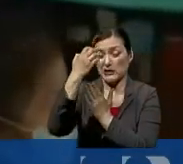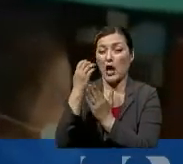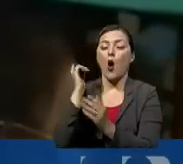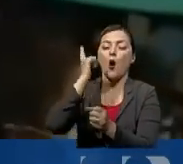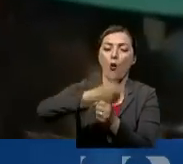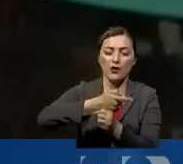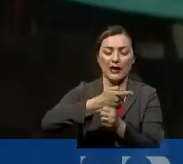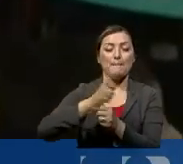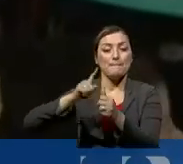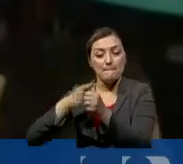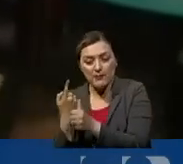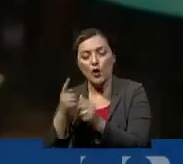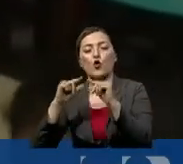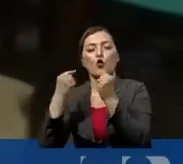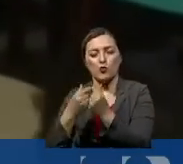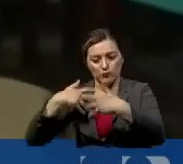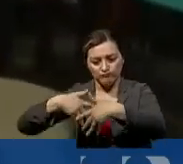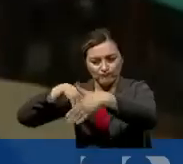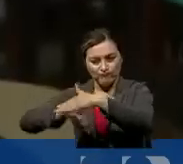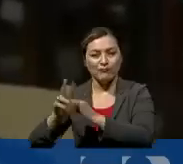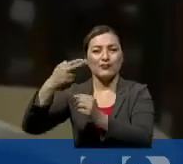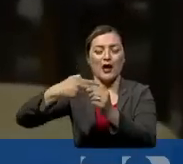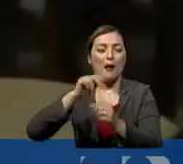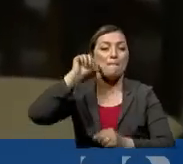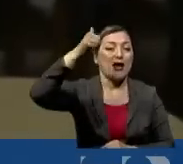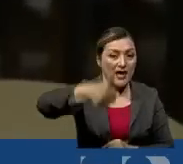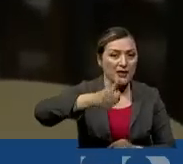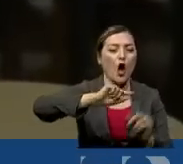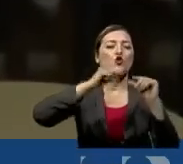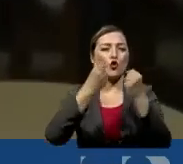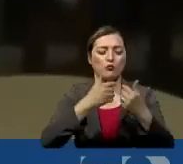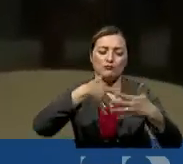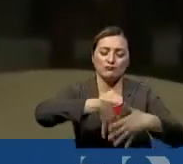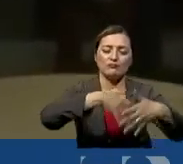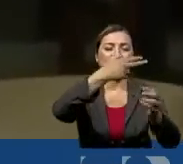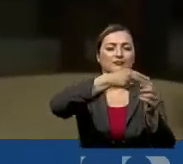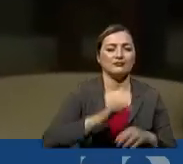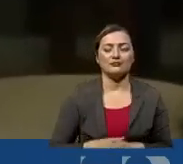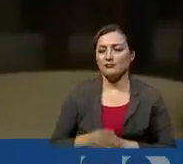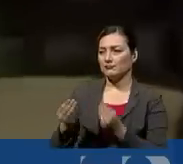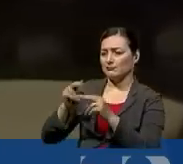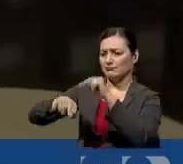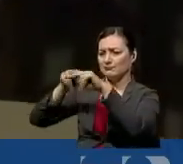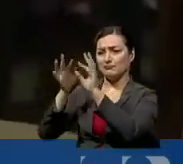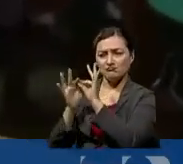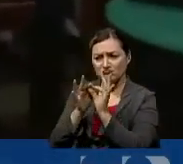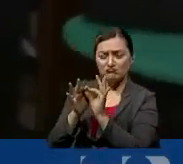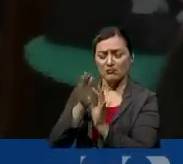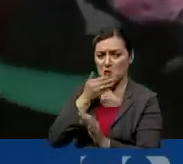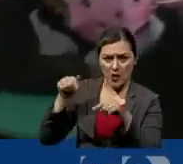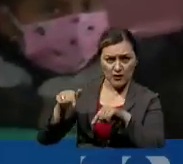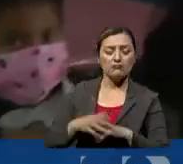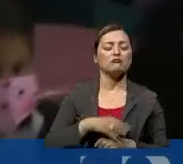progresivo. ¿Por qué se eligió esta institución para inaugurar clases? Entiendo que se hicieron mejoras acá en esta institución. Se hicieron mejoras en la